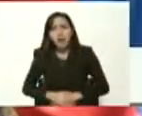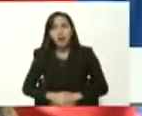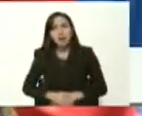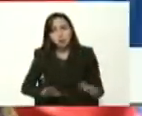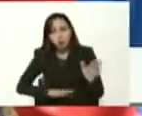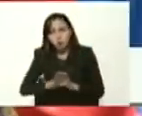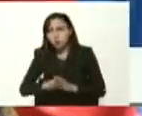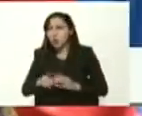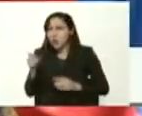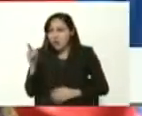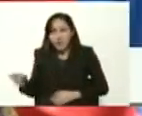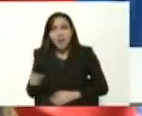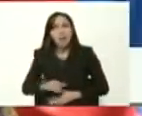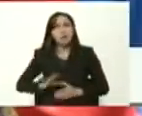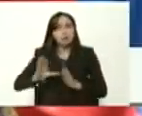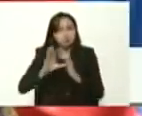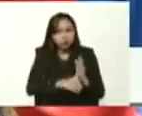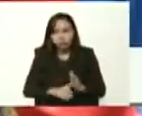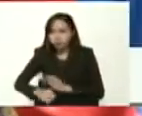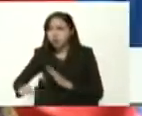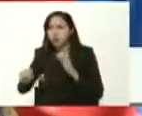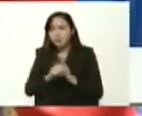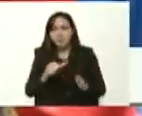ilegal su marca privada,